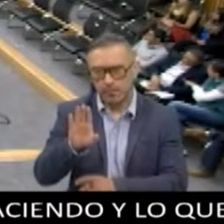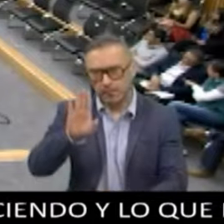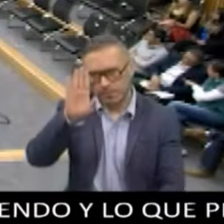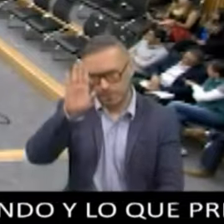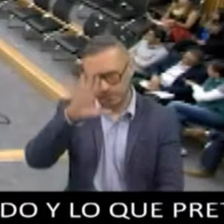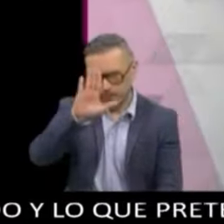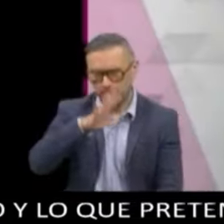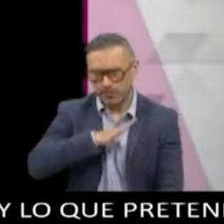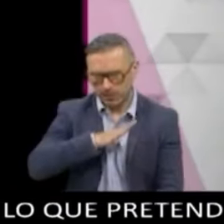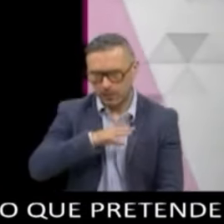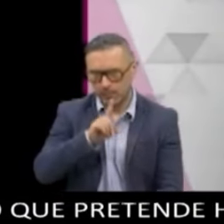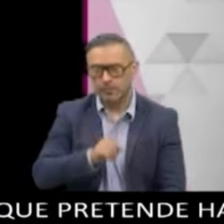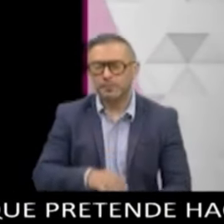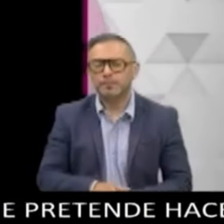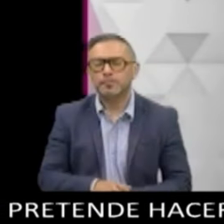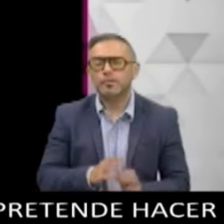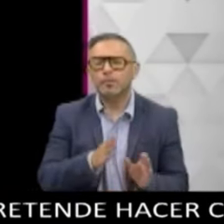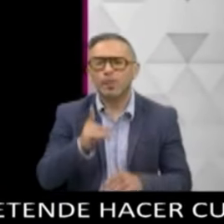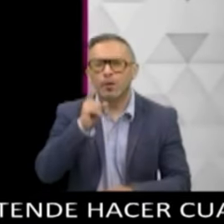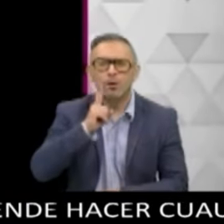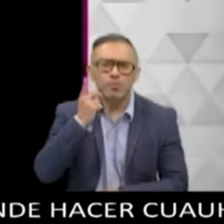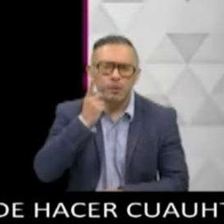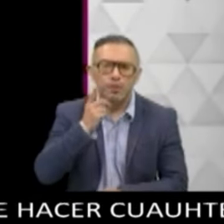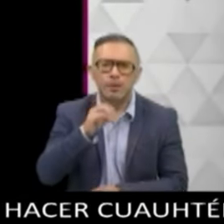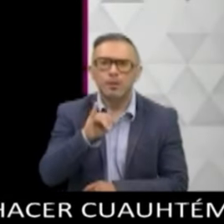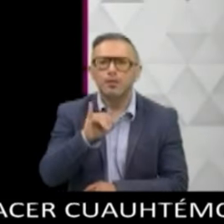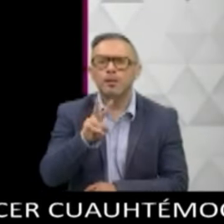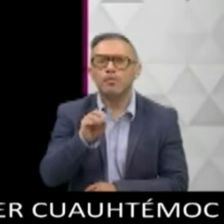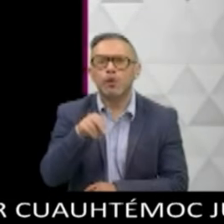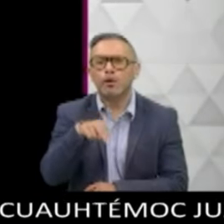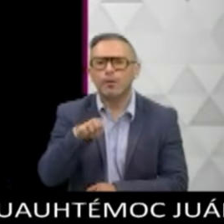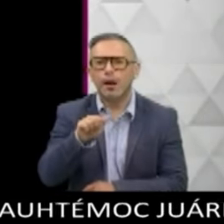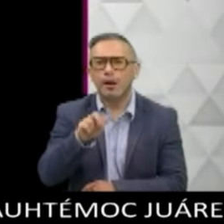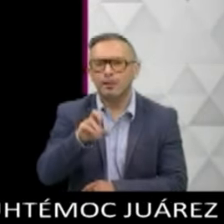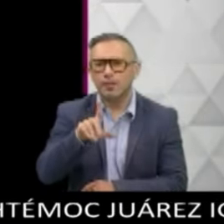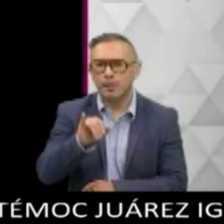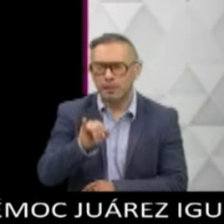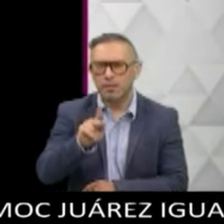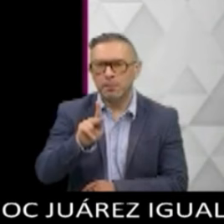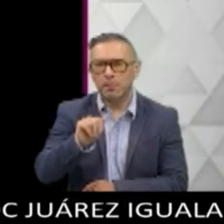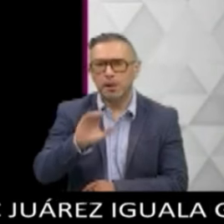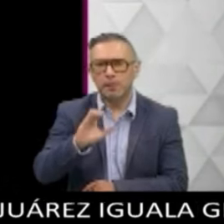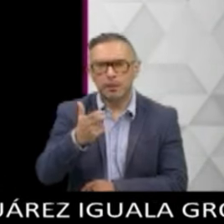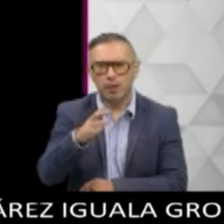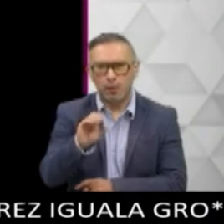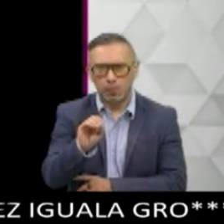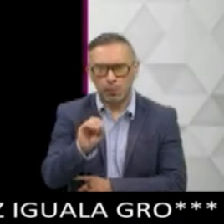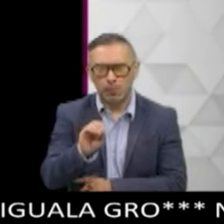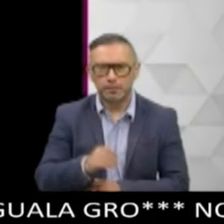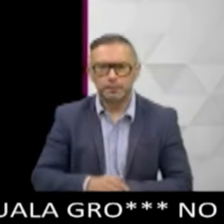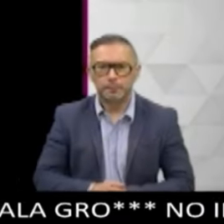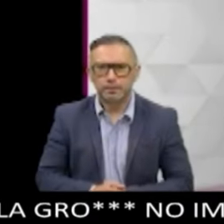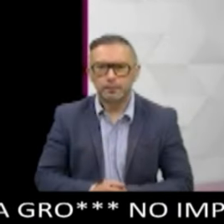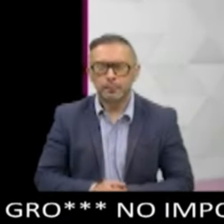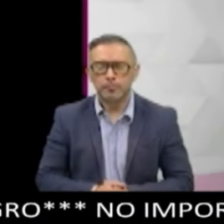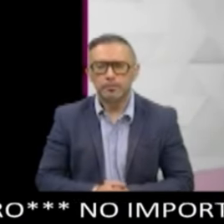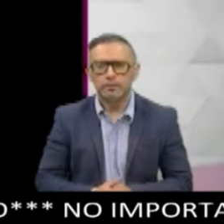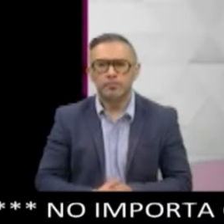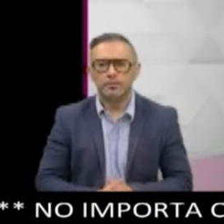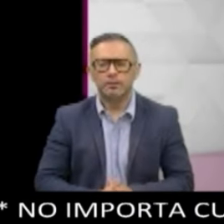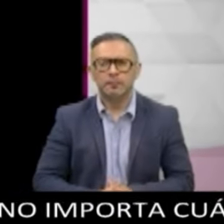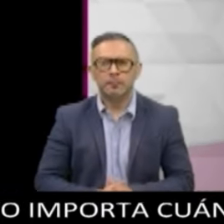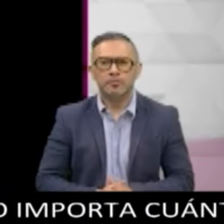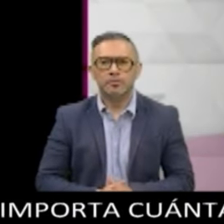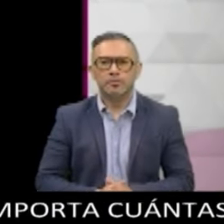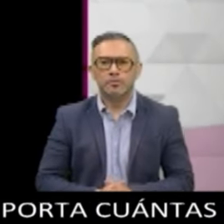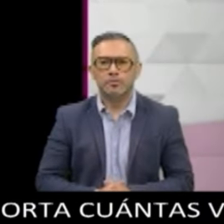encuentro eh eh entre los integrantes del Consejo no se dan de manera inmediata aquí hay que asumir eh la